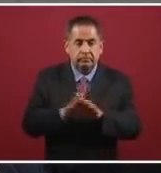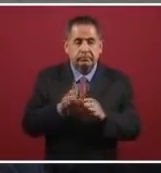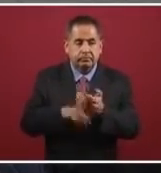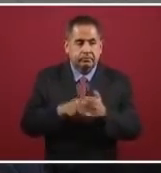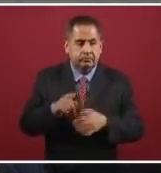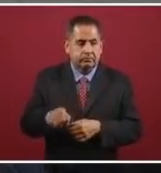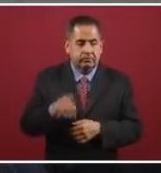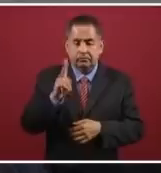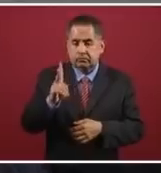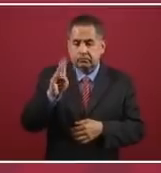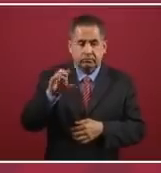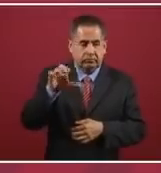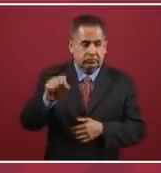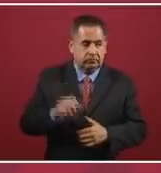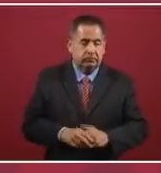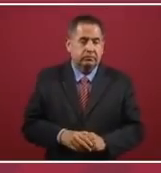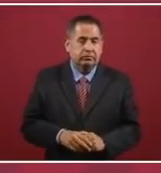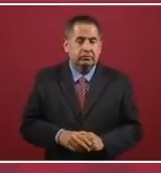Dos Bocas.